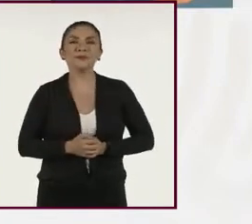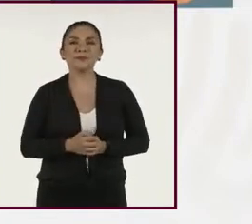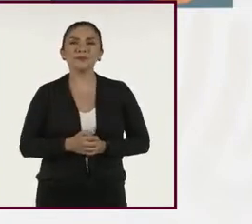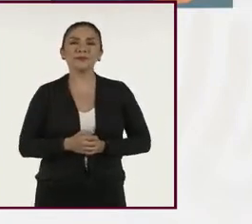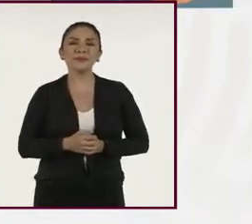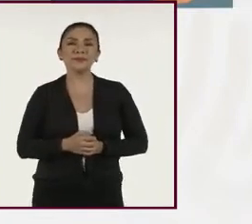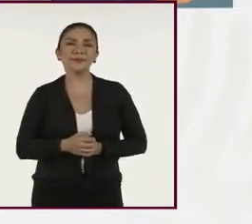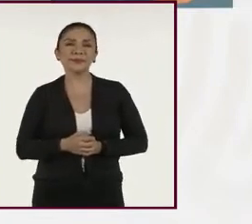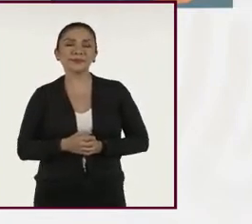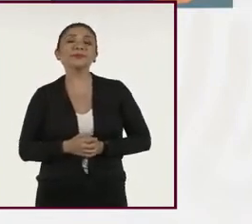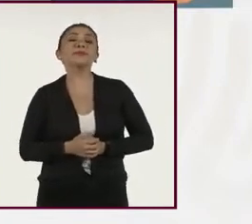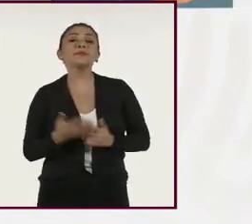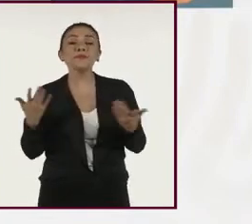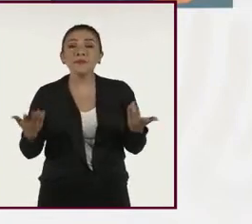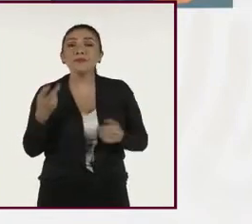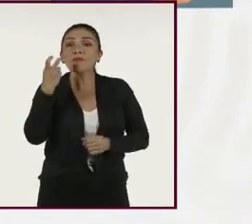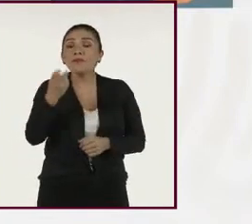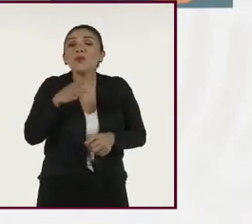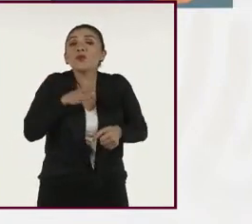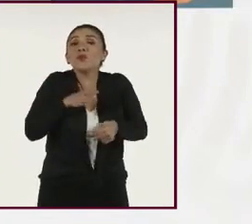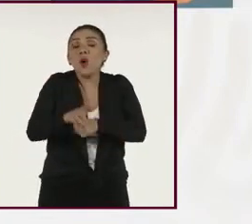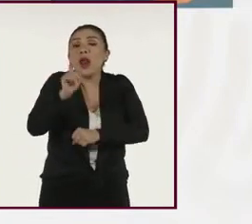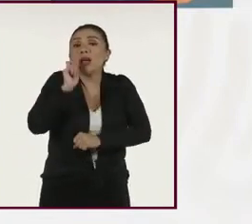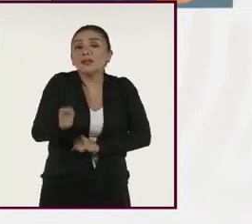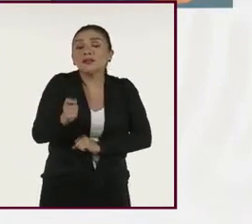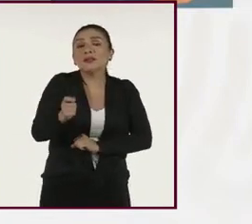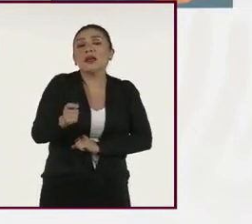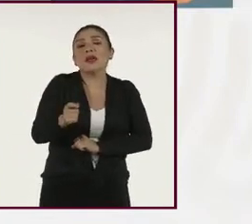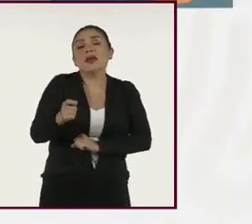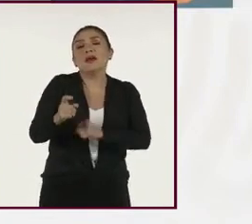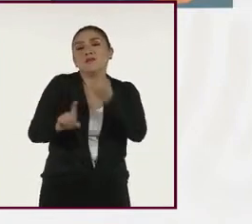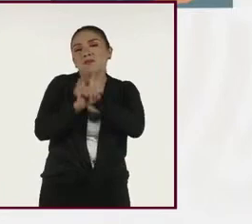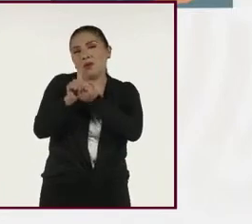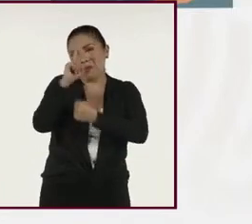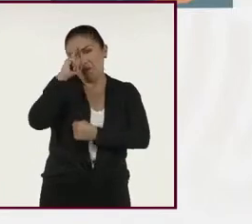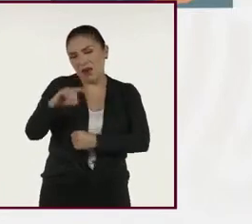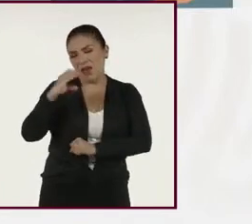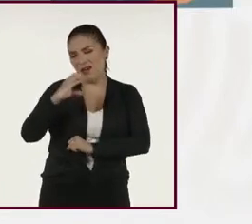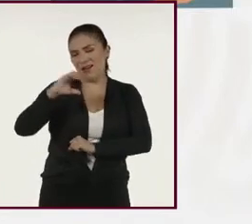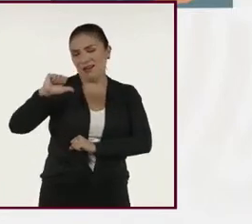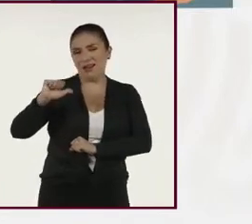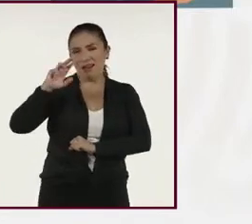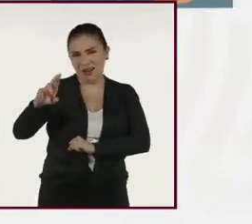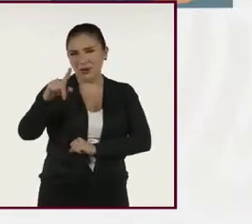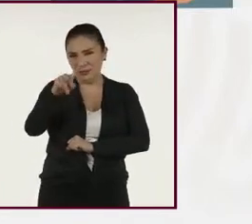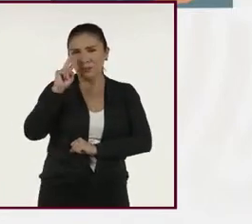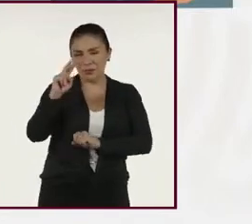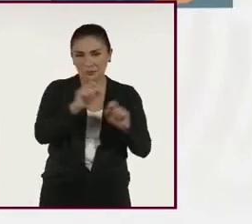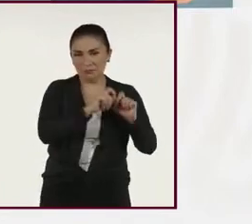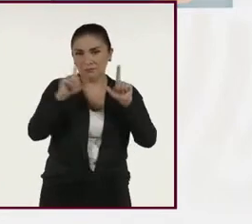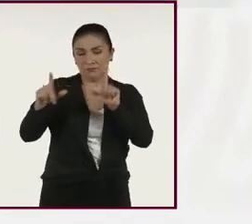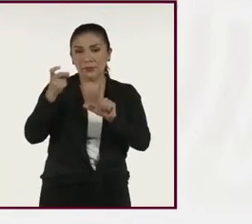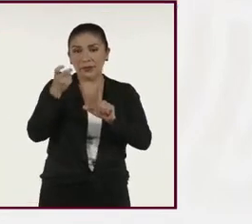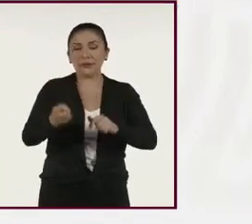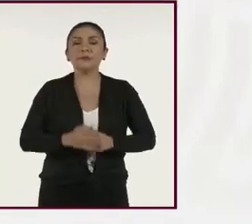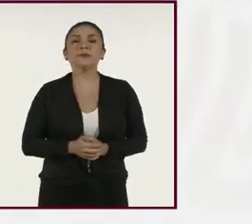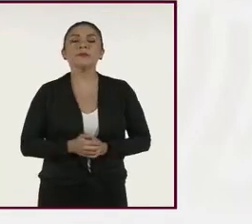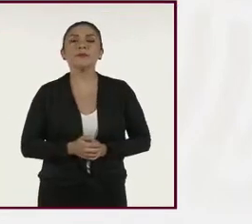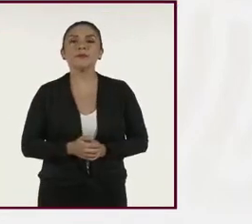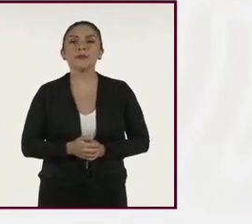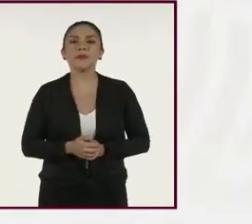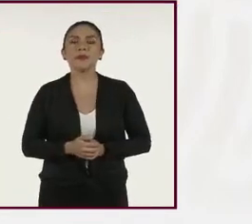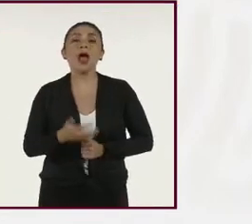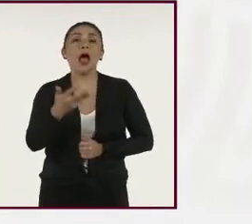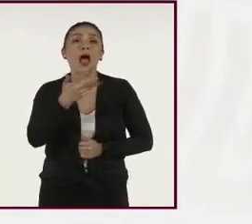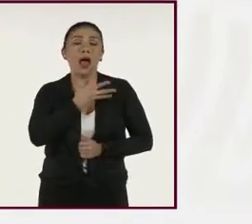hablando propiamente de ya cuáles son los trastornos de la conducta alimentaria, como veremos en la siguiente diapositiva, encontramos